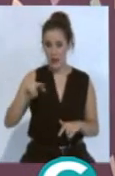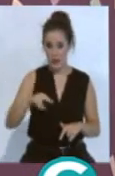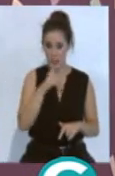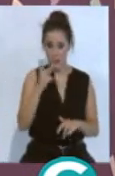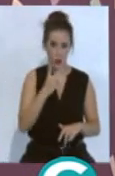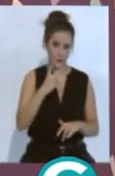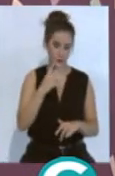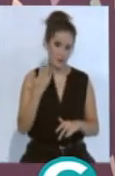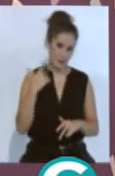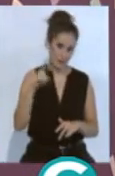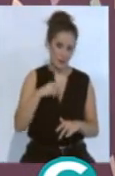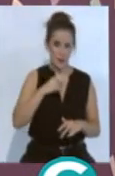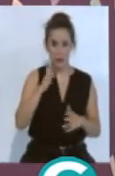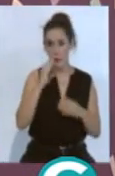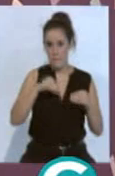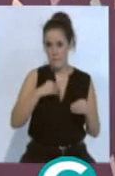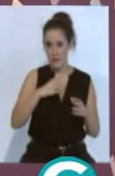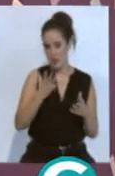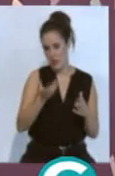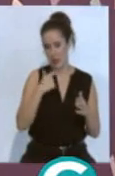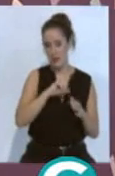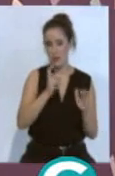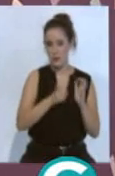¿eh? Y Viña, programa completo con los Purri Baby